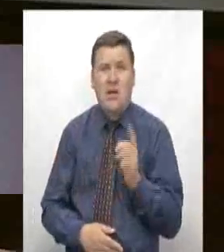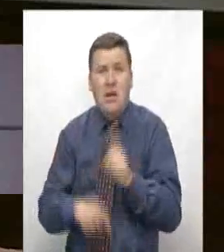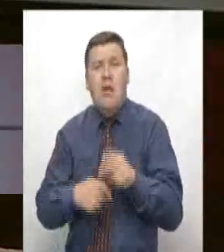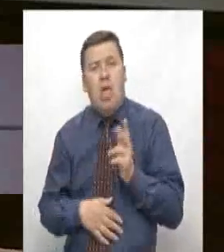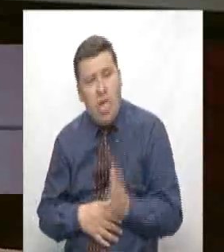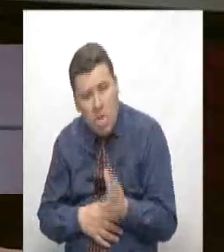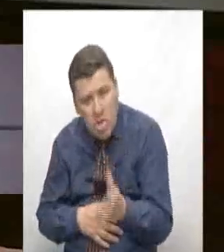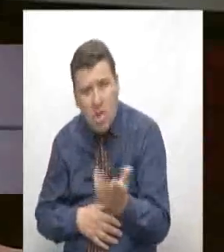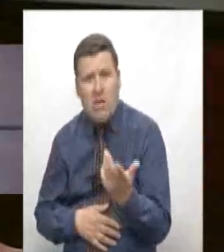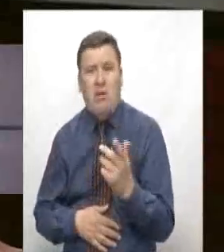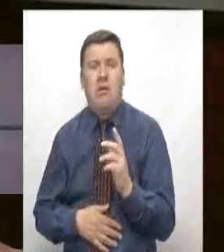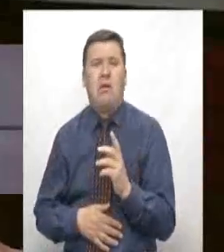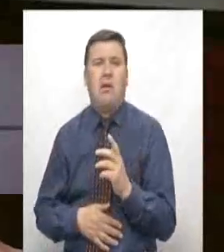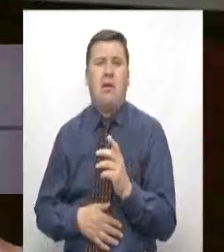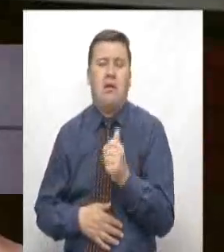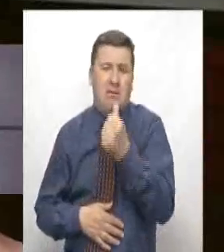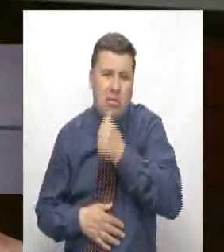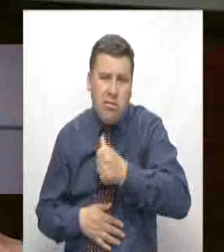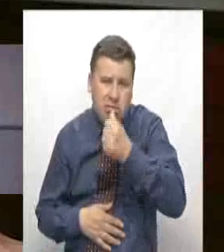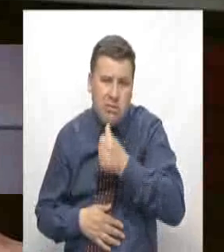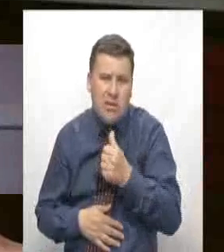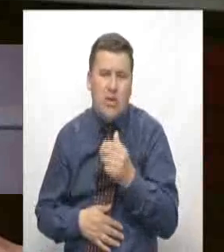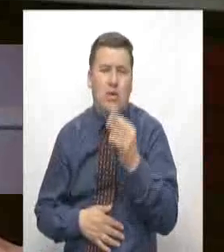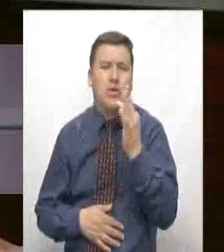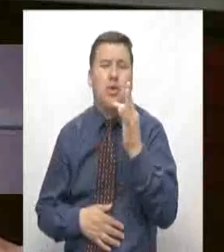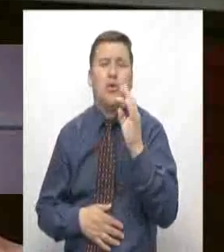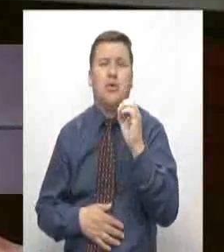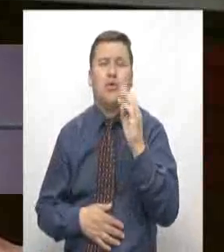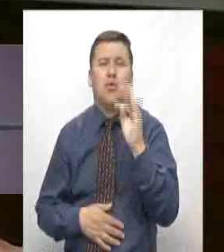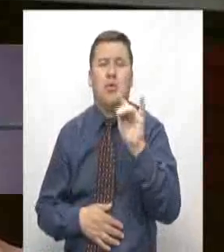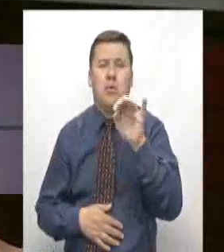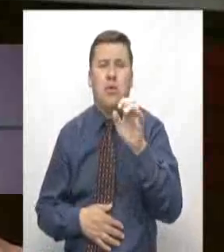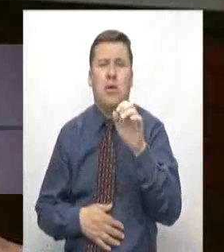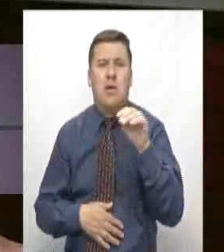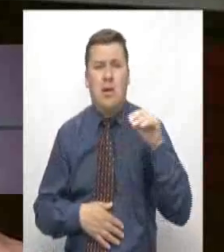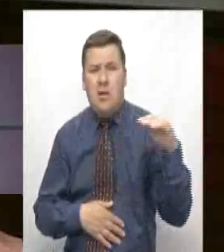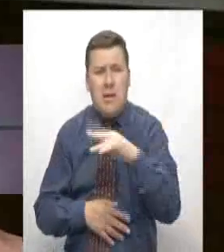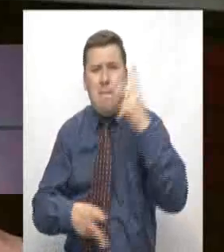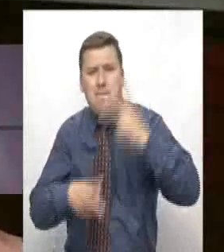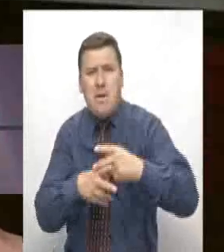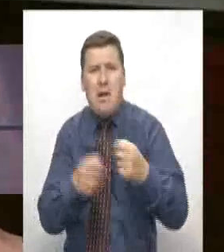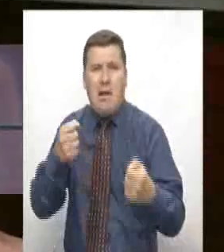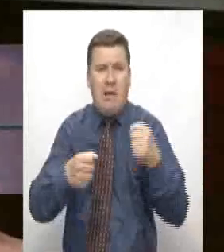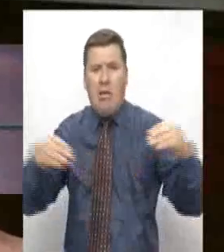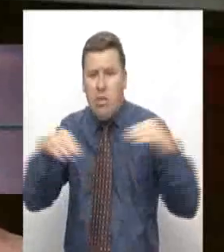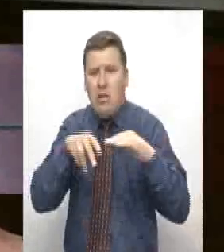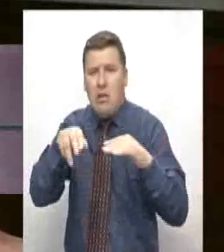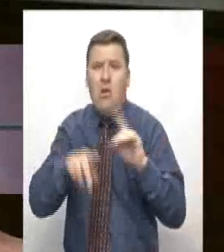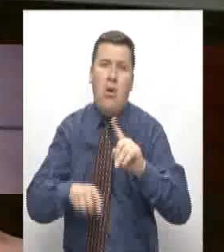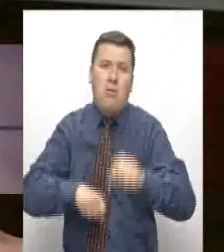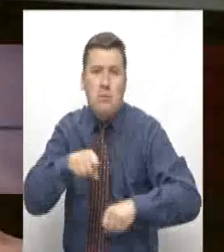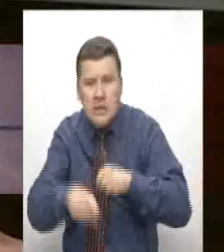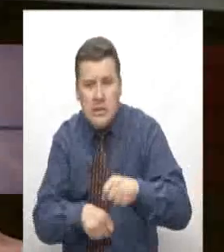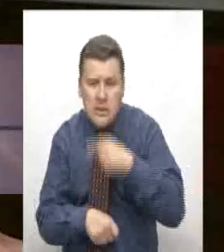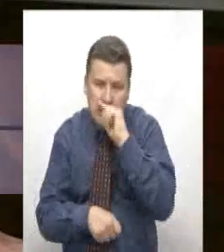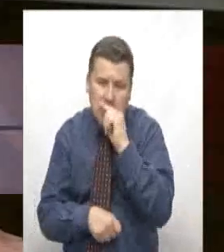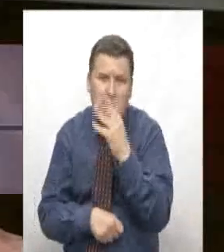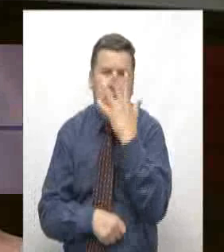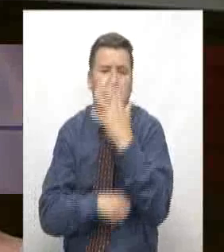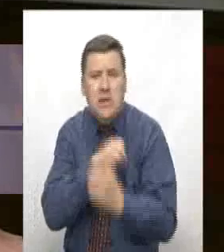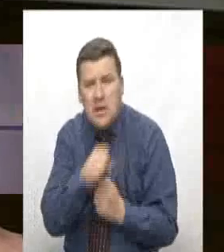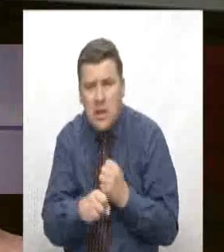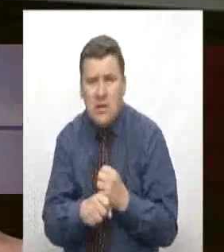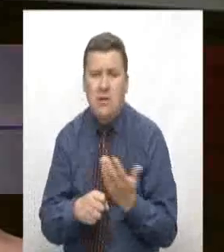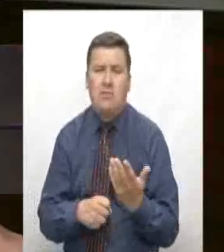pie, pasan por la marginal del Totumo, peligroso, pasan mulas, es muy peligroso, o en bicicleta, niños de